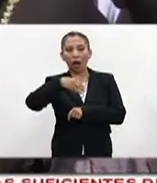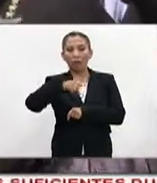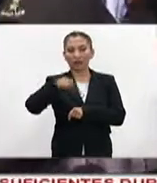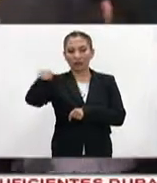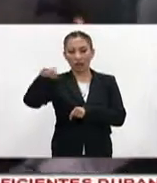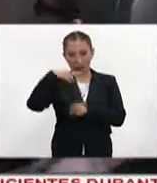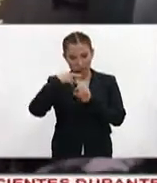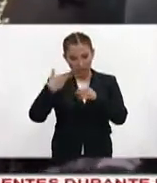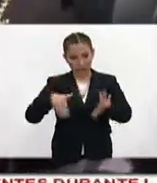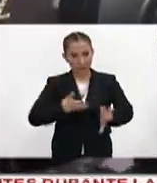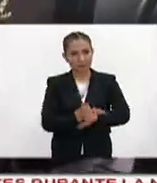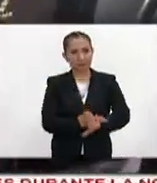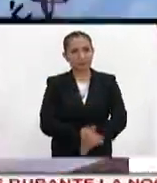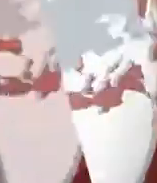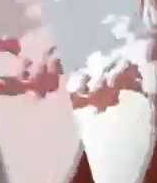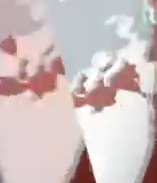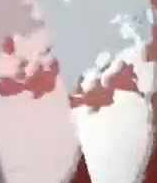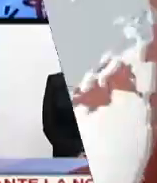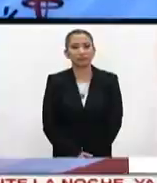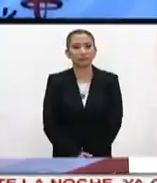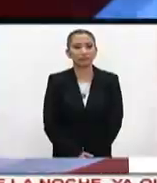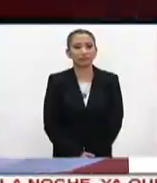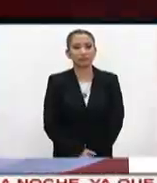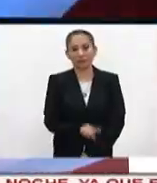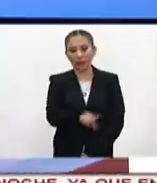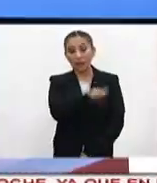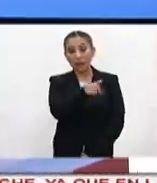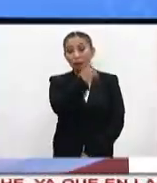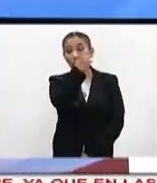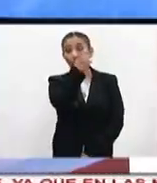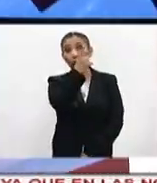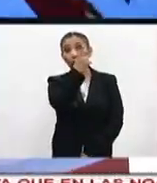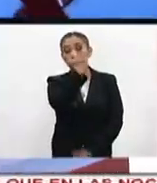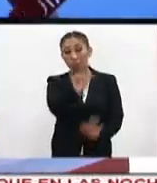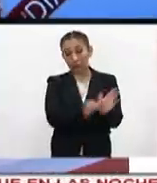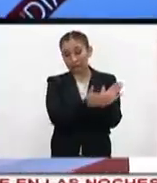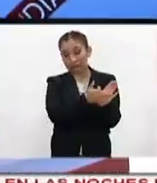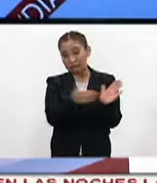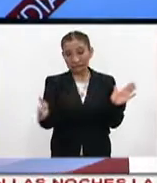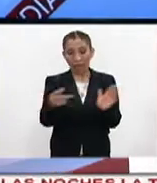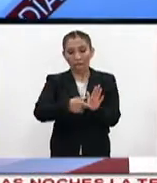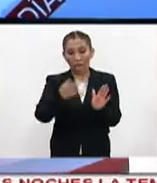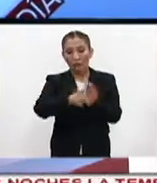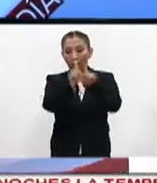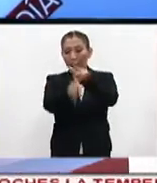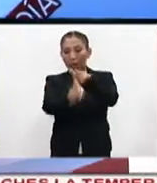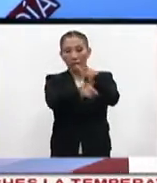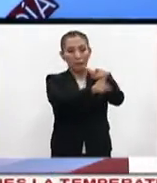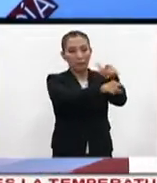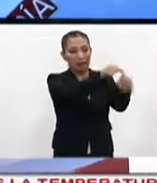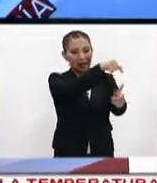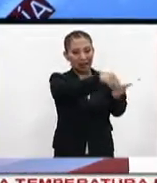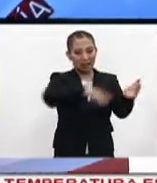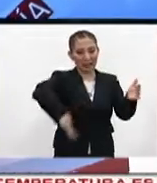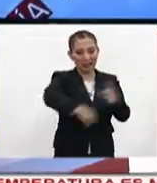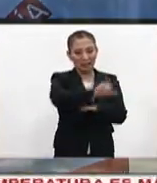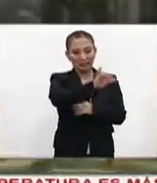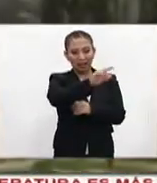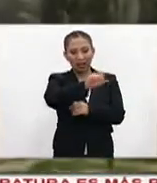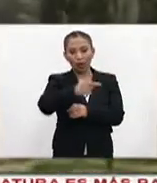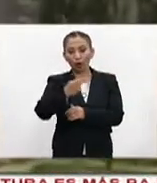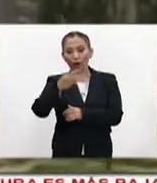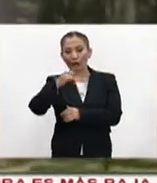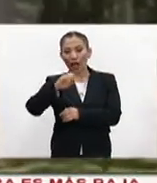este incidente. Después de casi un mes de constantes bombardeos en la región siria de